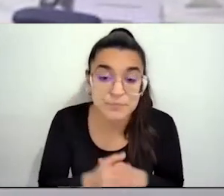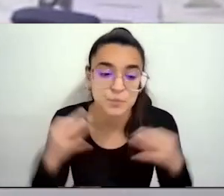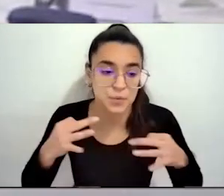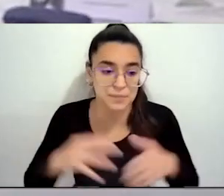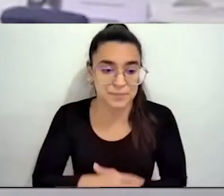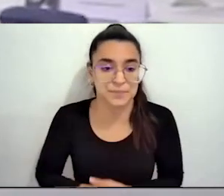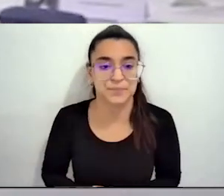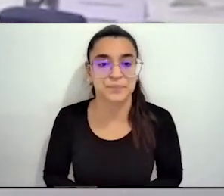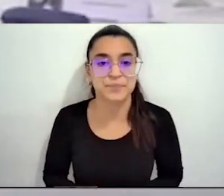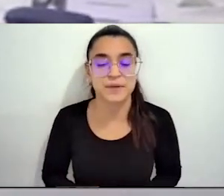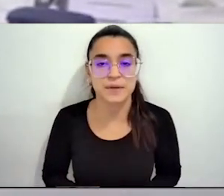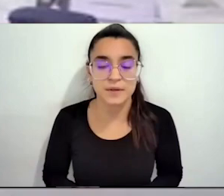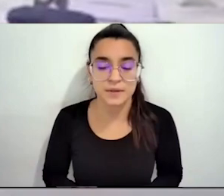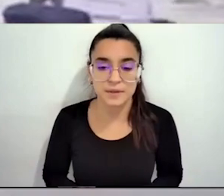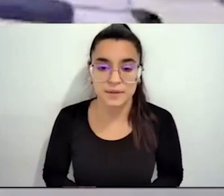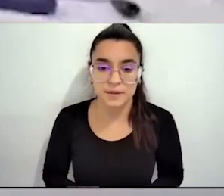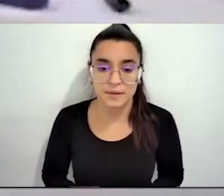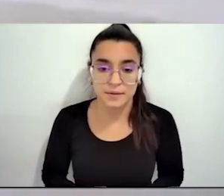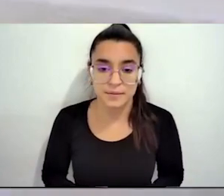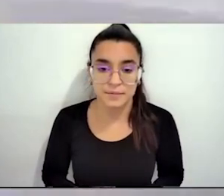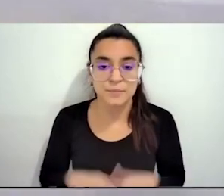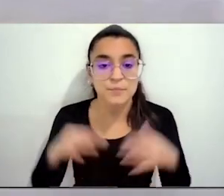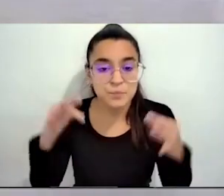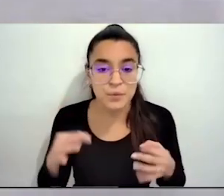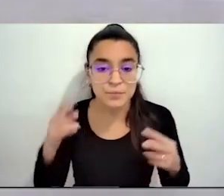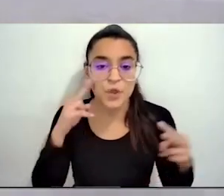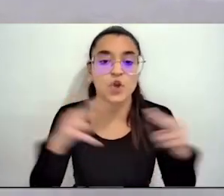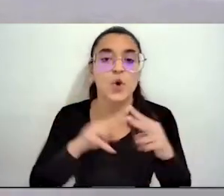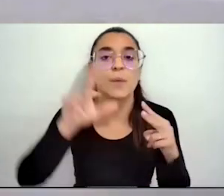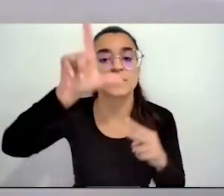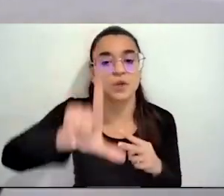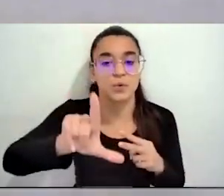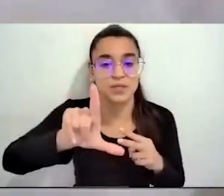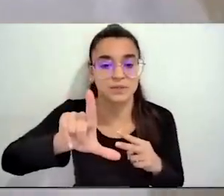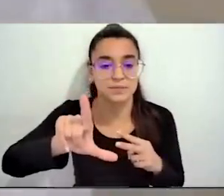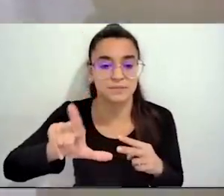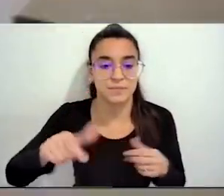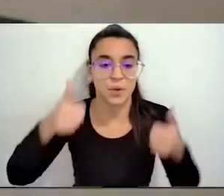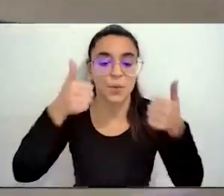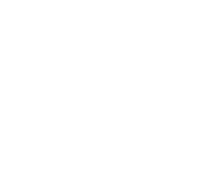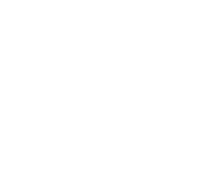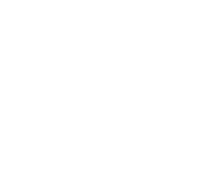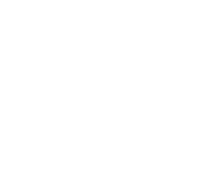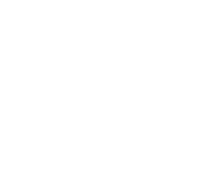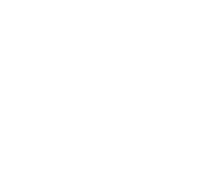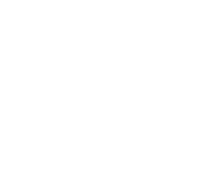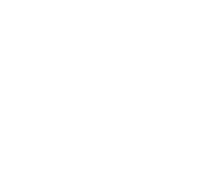Muy bien, nos vemos el lunes entonces. Que tengan un buen fin de semana.